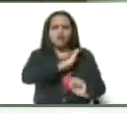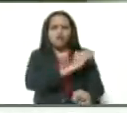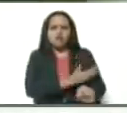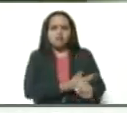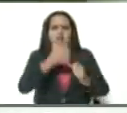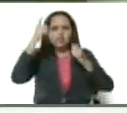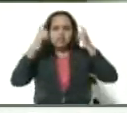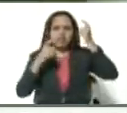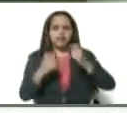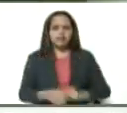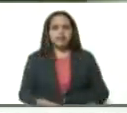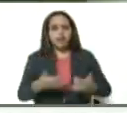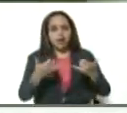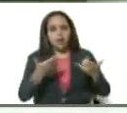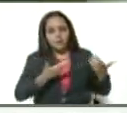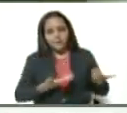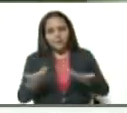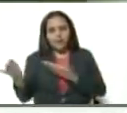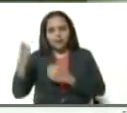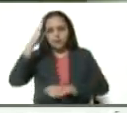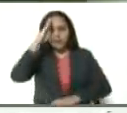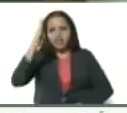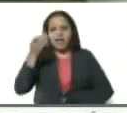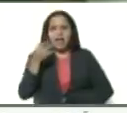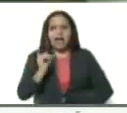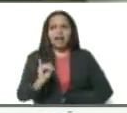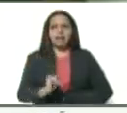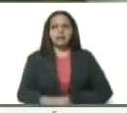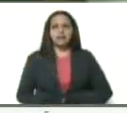Chávez. Vámonos para allá. Allá está Argenis Chávez,